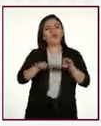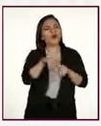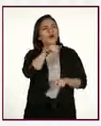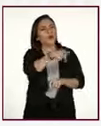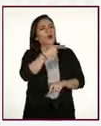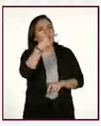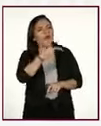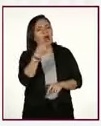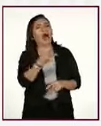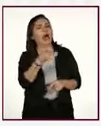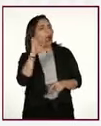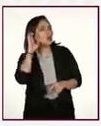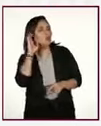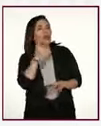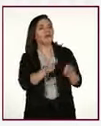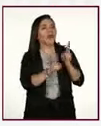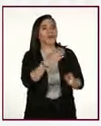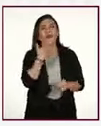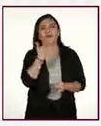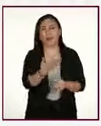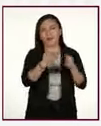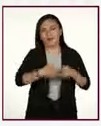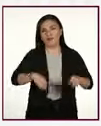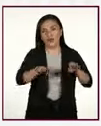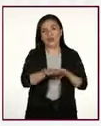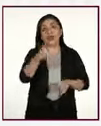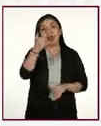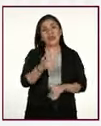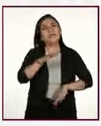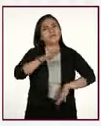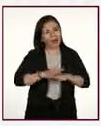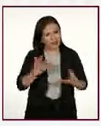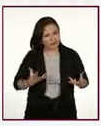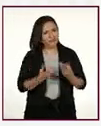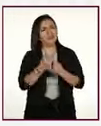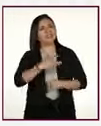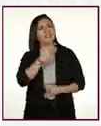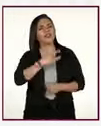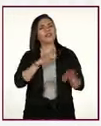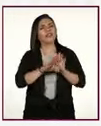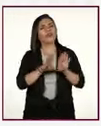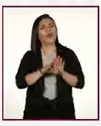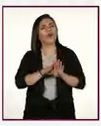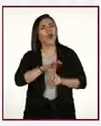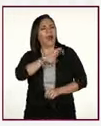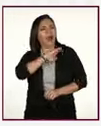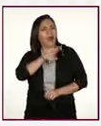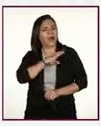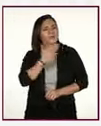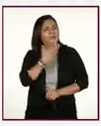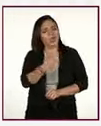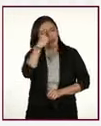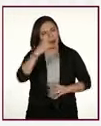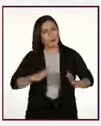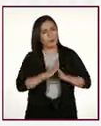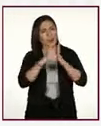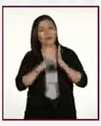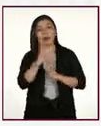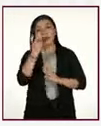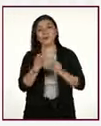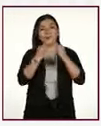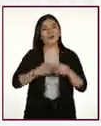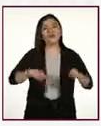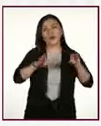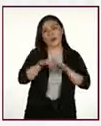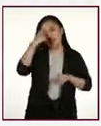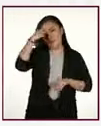y vas a dejar escuchar, ¿no? Sí. Entonces, y promover la participación afectiva como parte del devenir nacional, que esto es muy